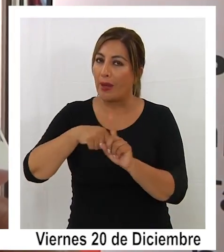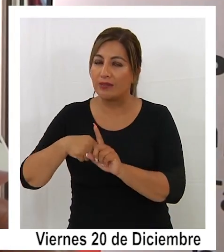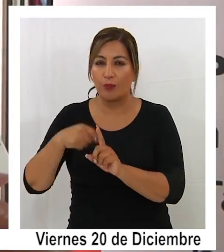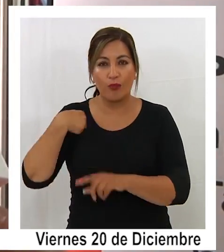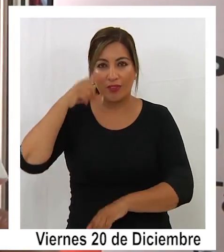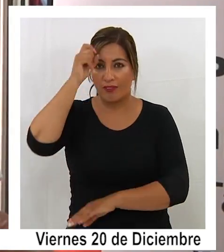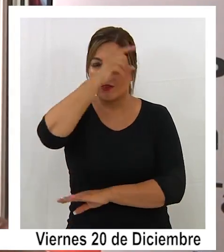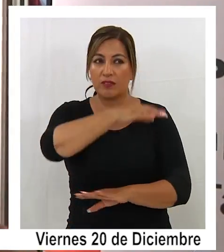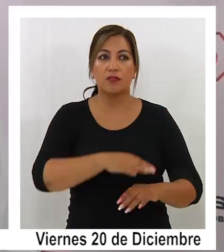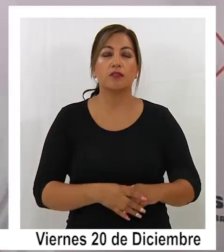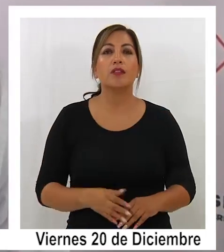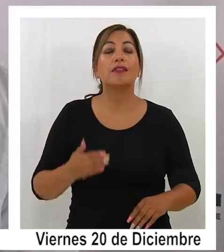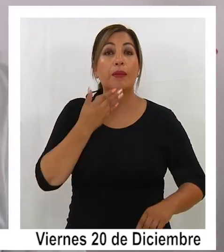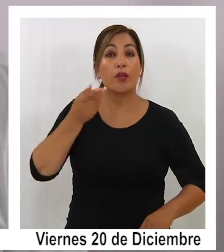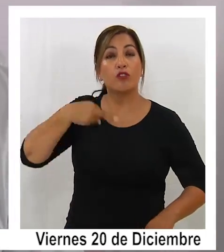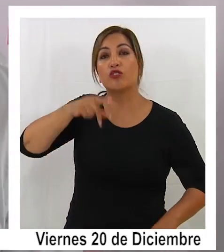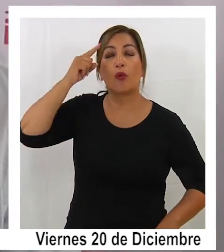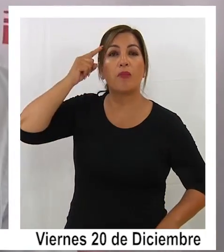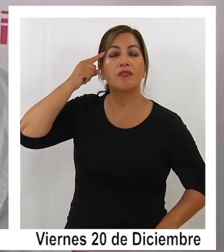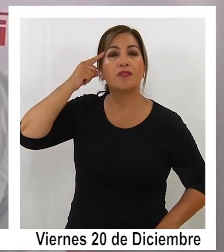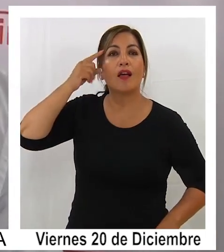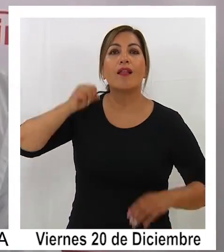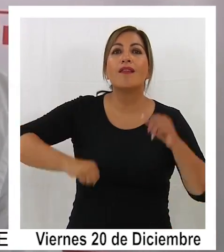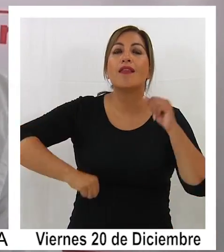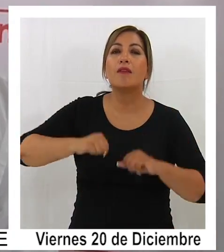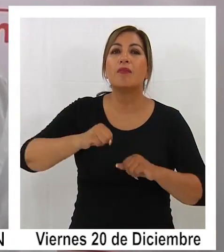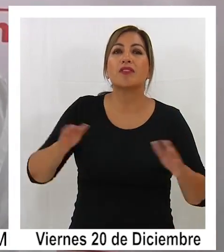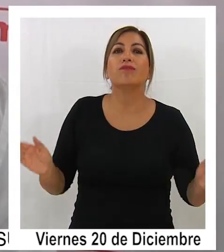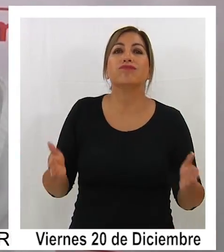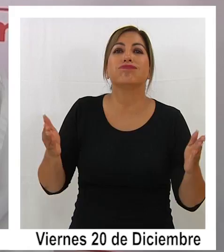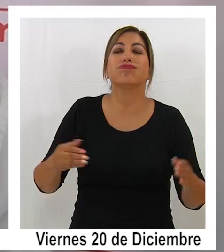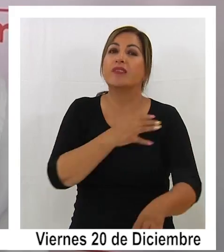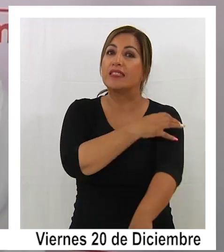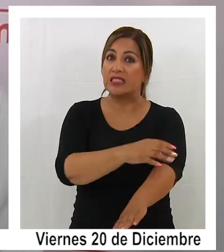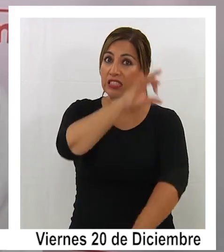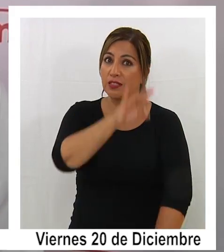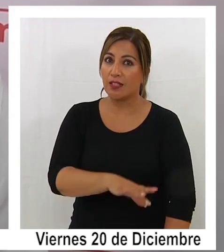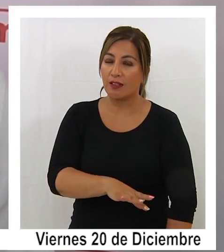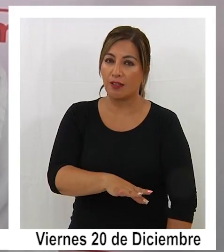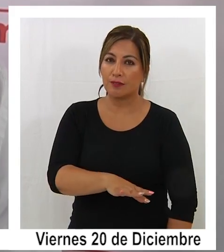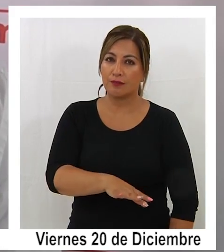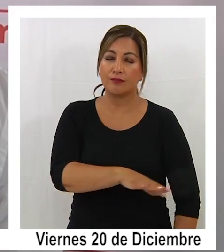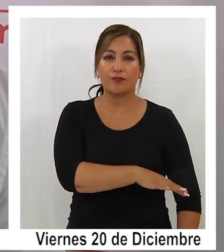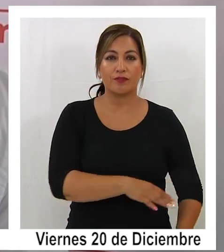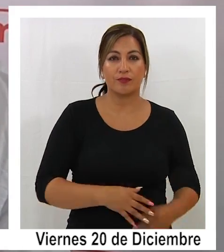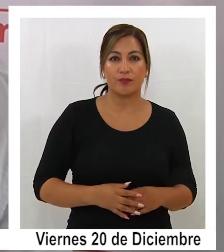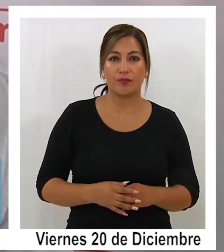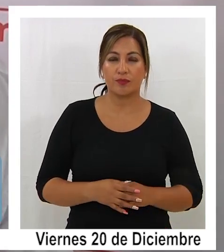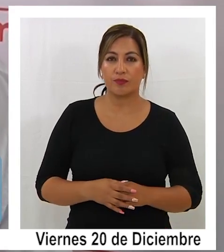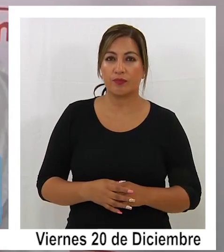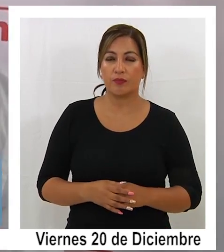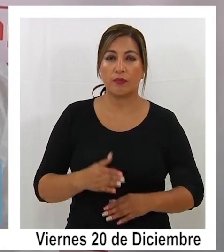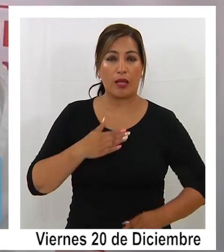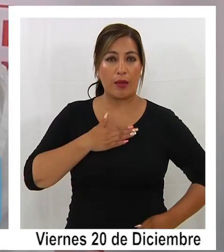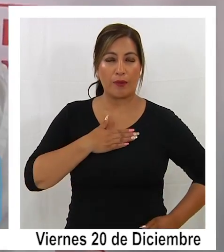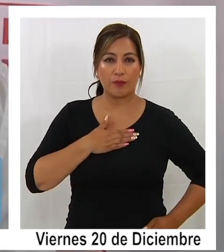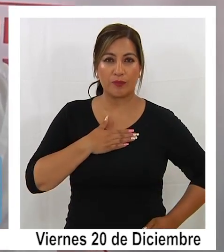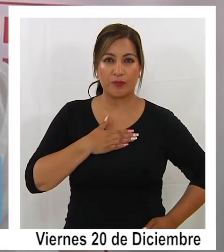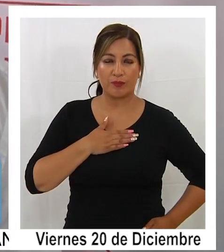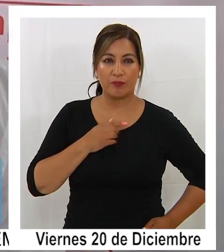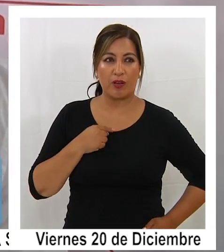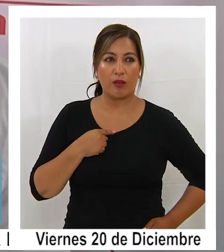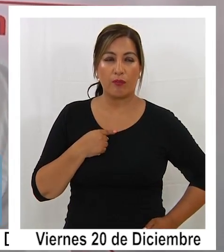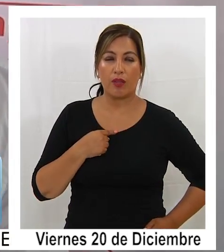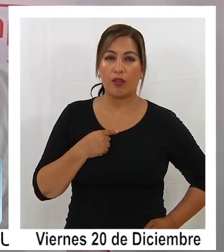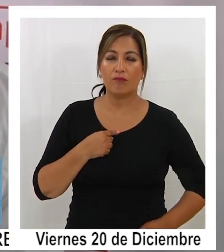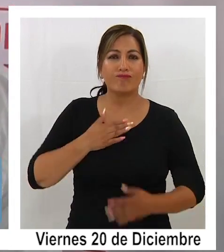dos meses bastante complicados. No hay que dejar de considerar que las pymes somos el impulso laboral de todo Chile, y bueno, para